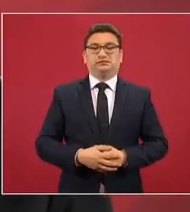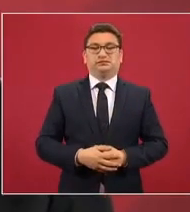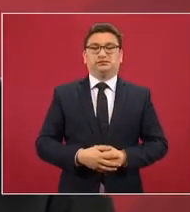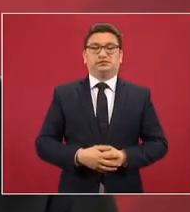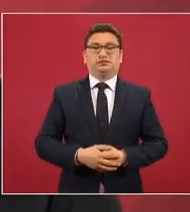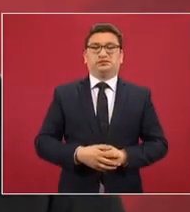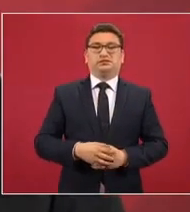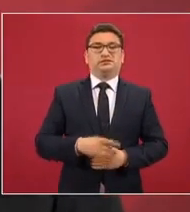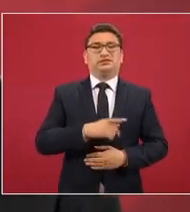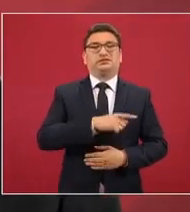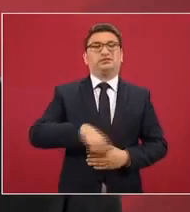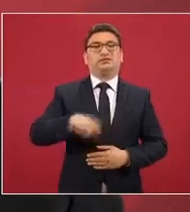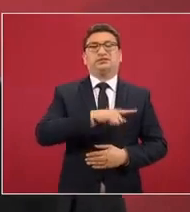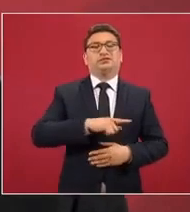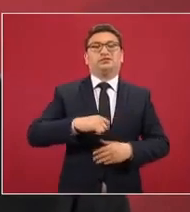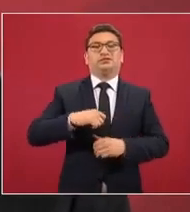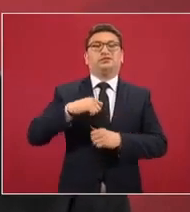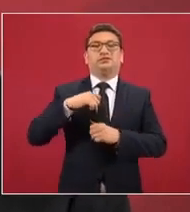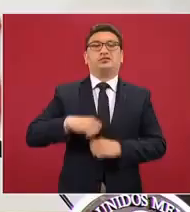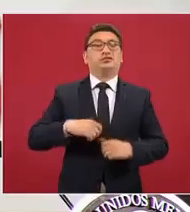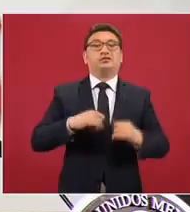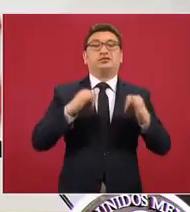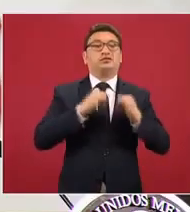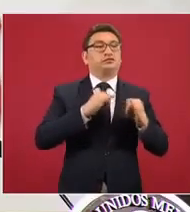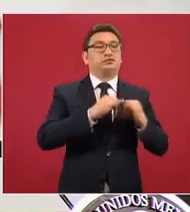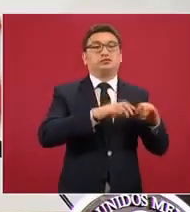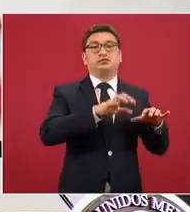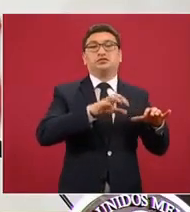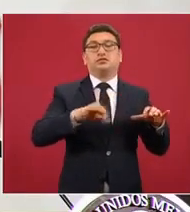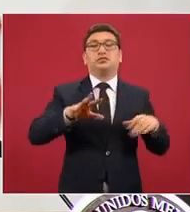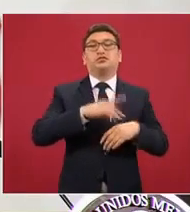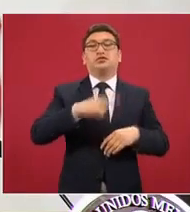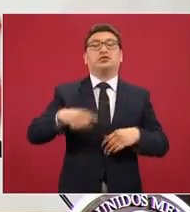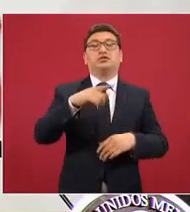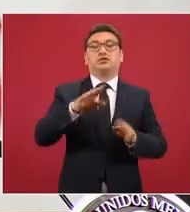Todos esos organismos reguladores que crearon con